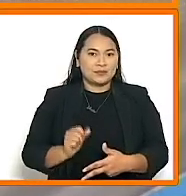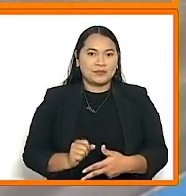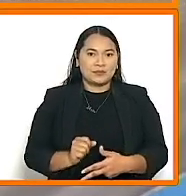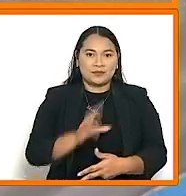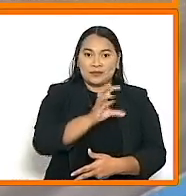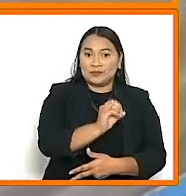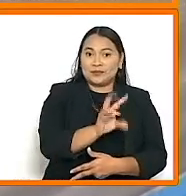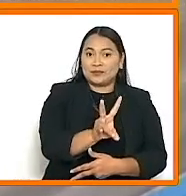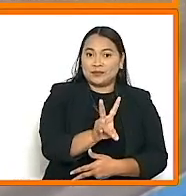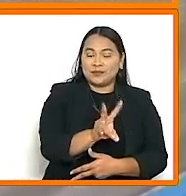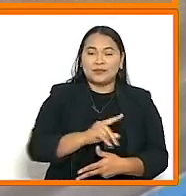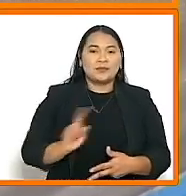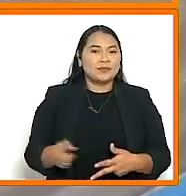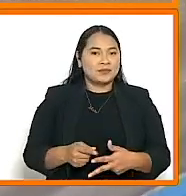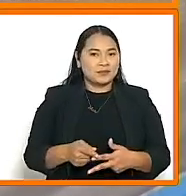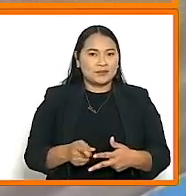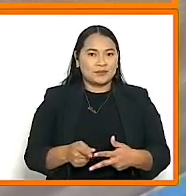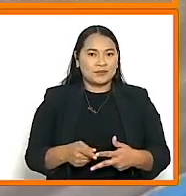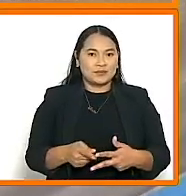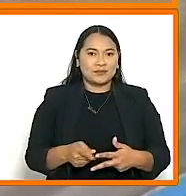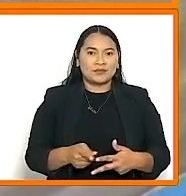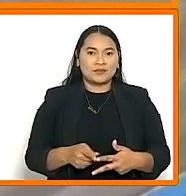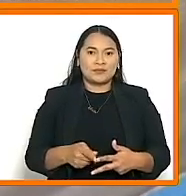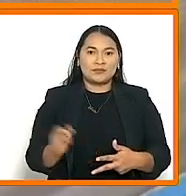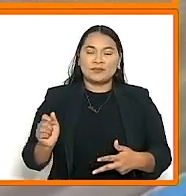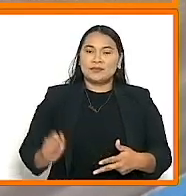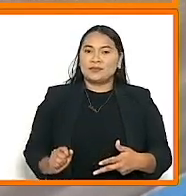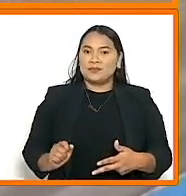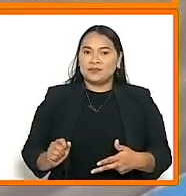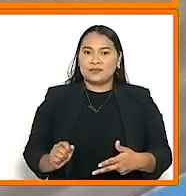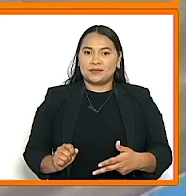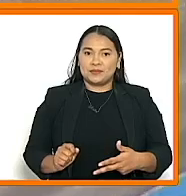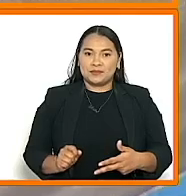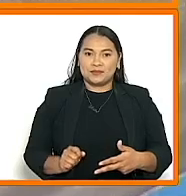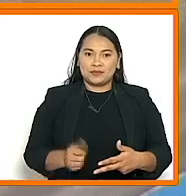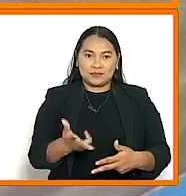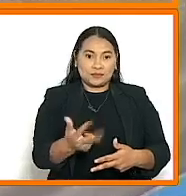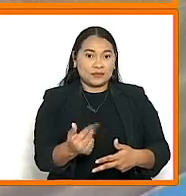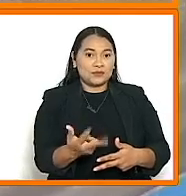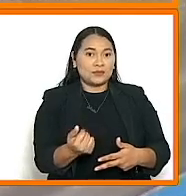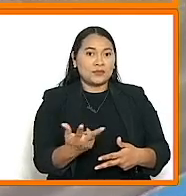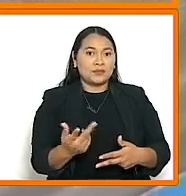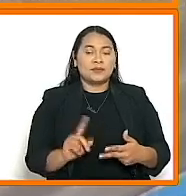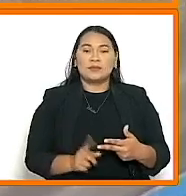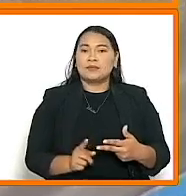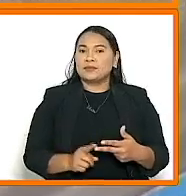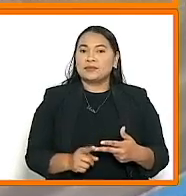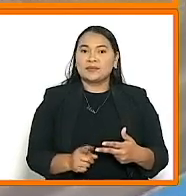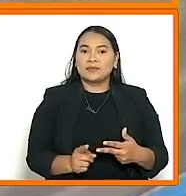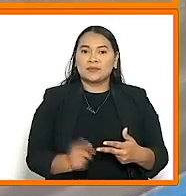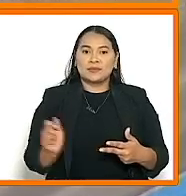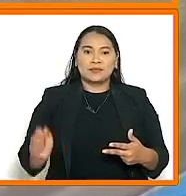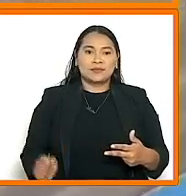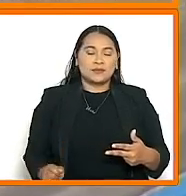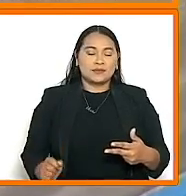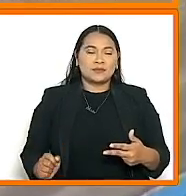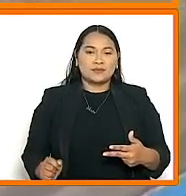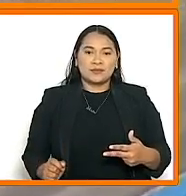07 segundo número afortunado el 13 tercer y último número ganador